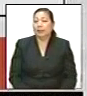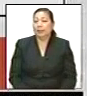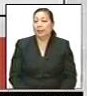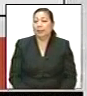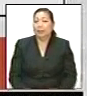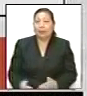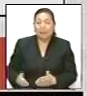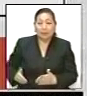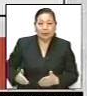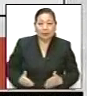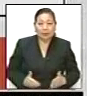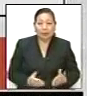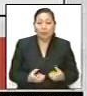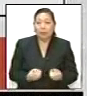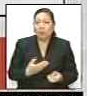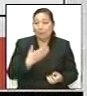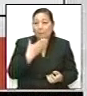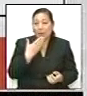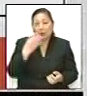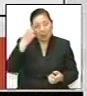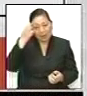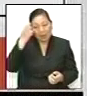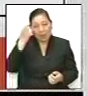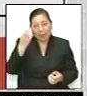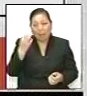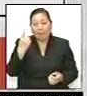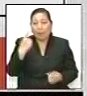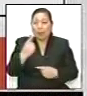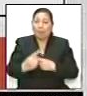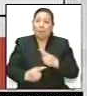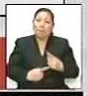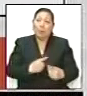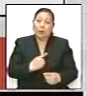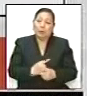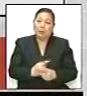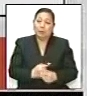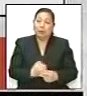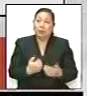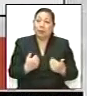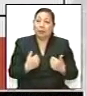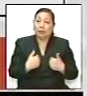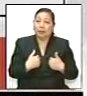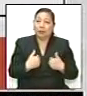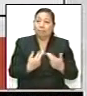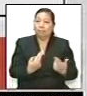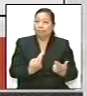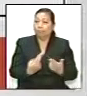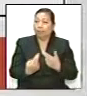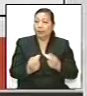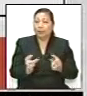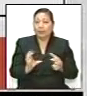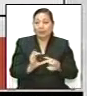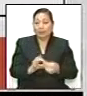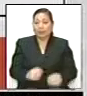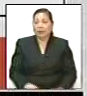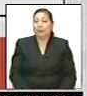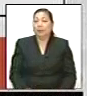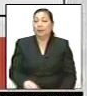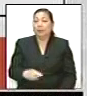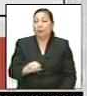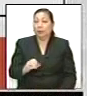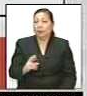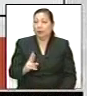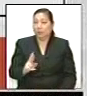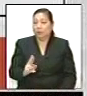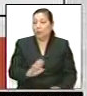encaminados mucho mejor y creo que para el próximo año va la relación entre la alianza del pacífico y mercosur en